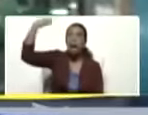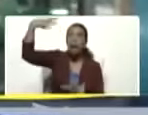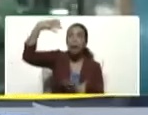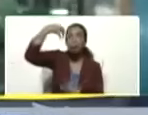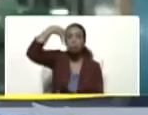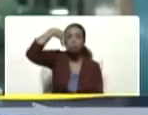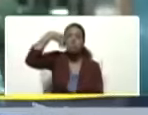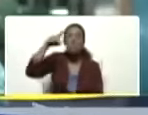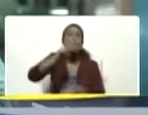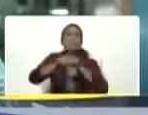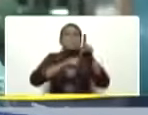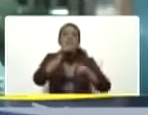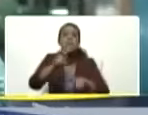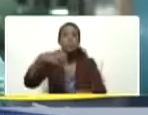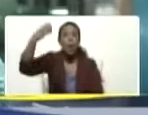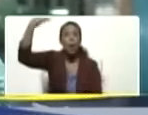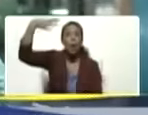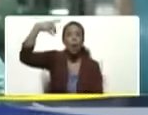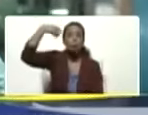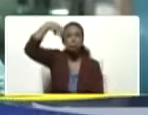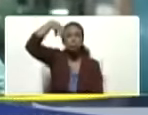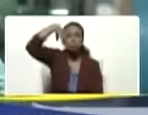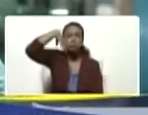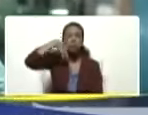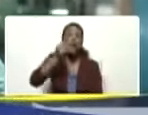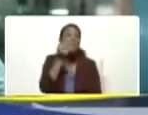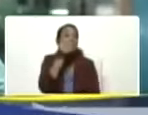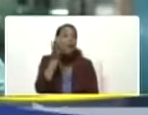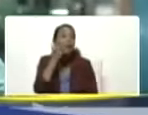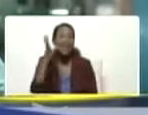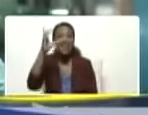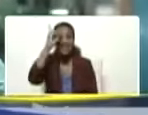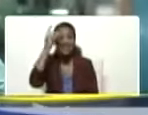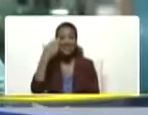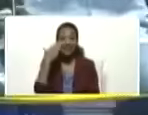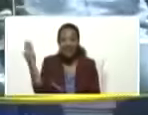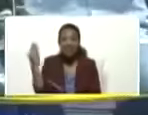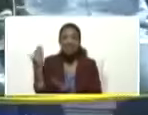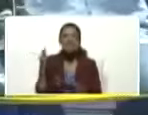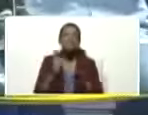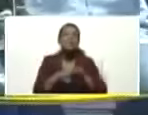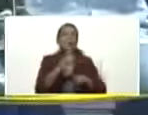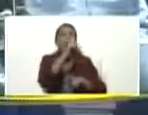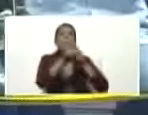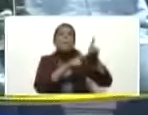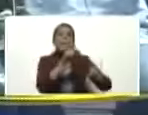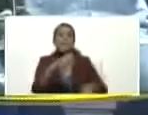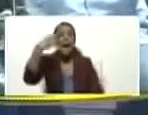¿Qué creen ustedes? Vamos a ver la palabra a la madrina, Delcy Rodríguez, compañera.